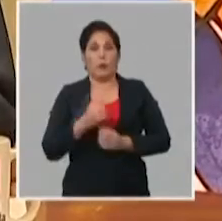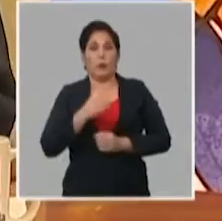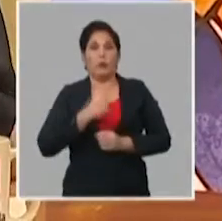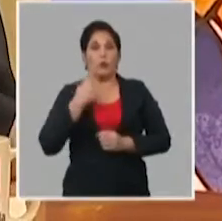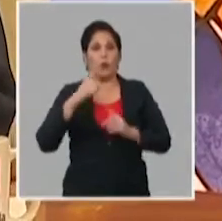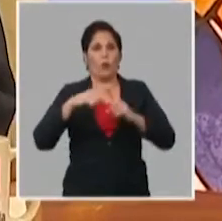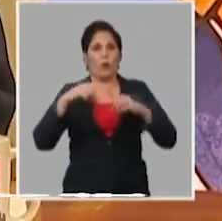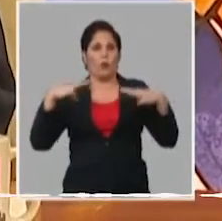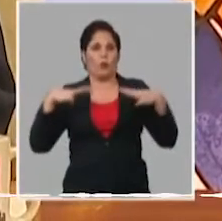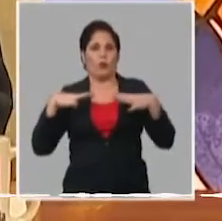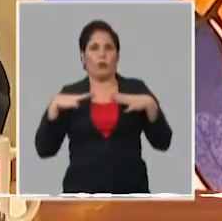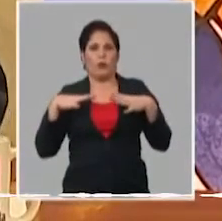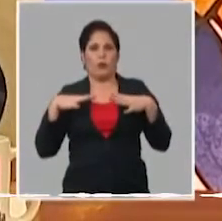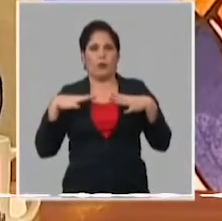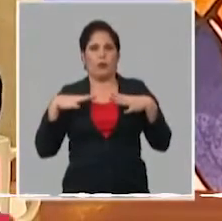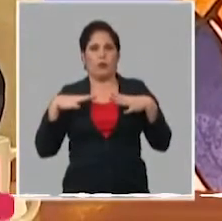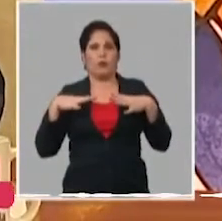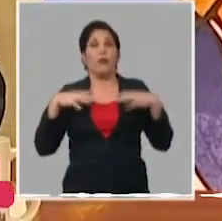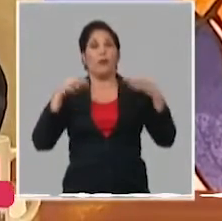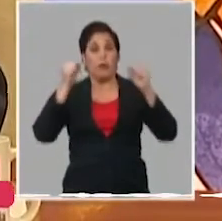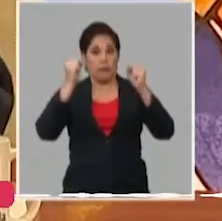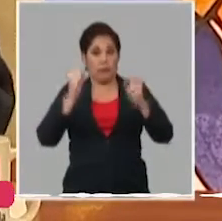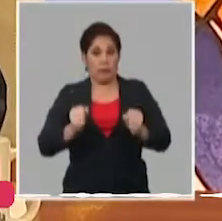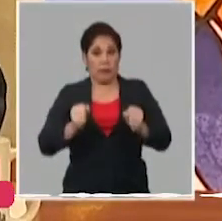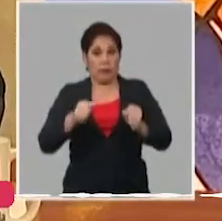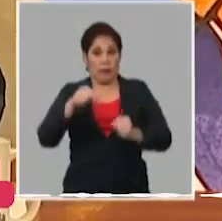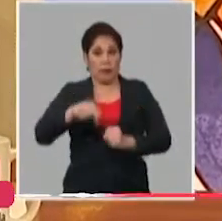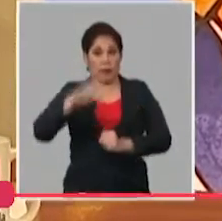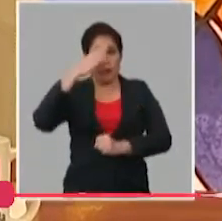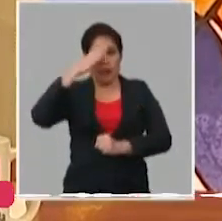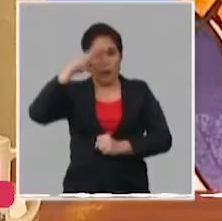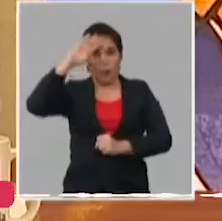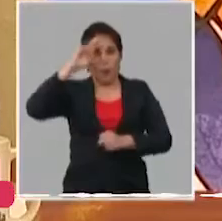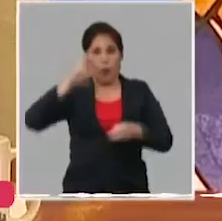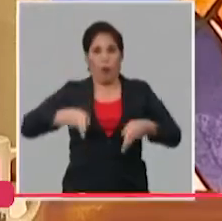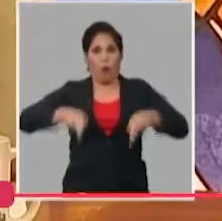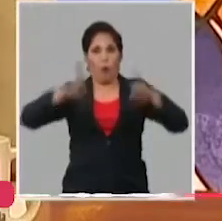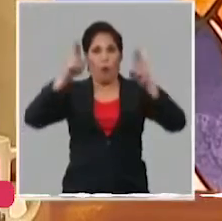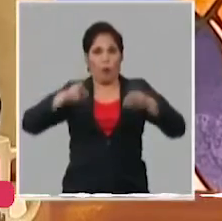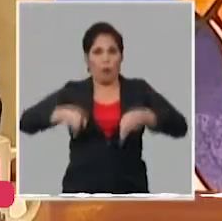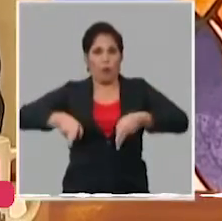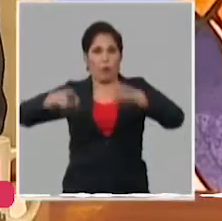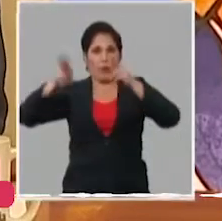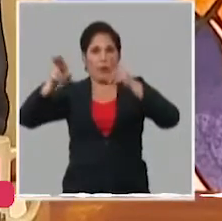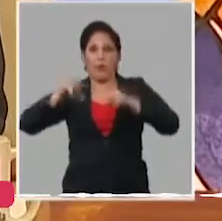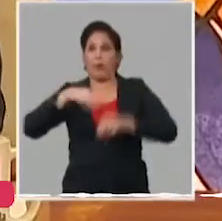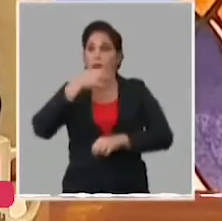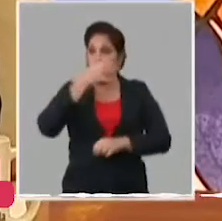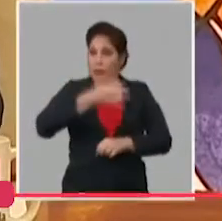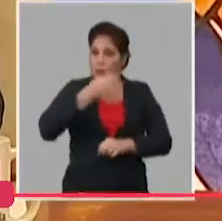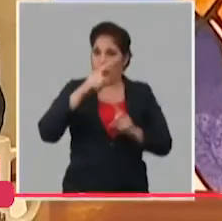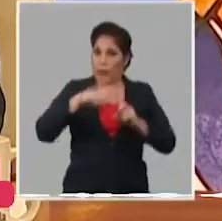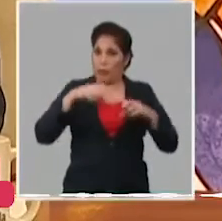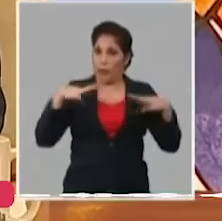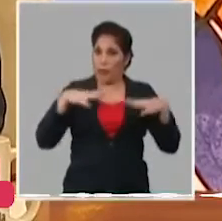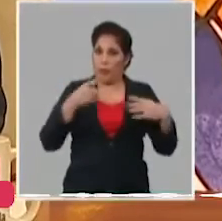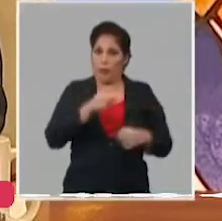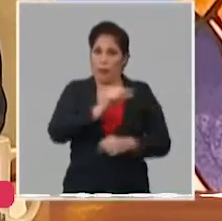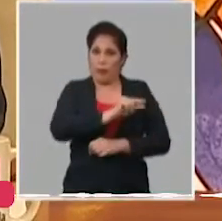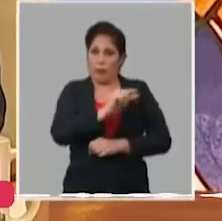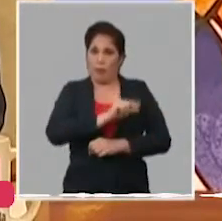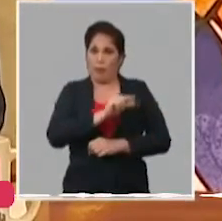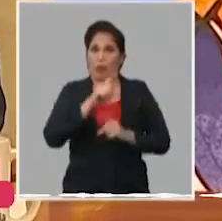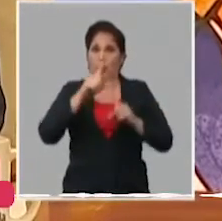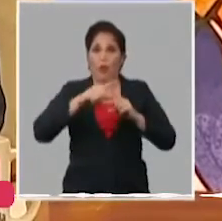todos los turistas que aún permanecen en los hoteles, ya hablé de la cantidad de turistas que están